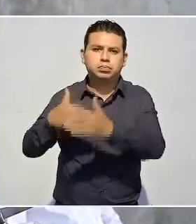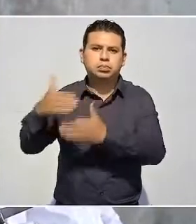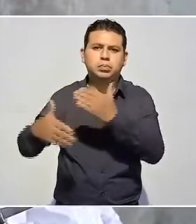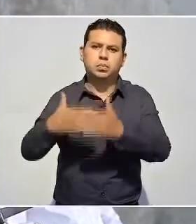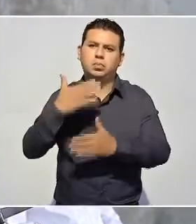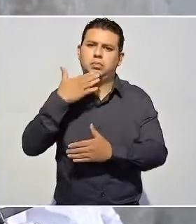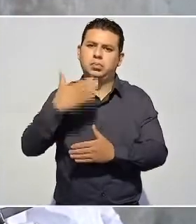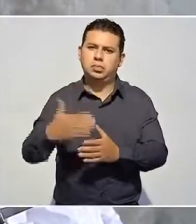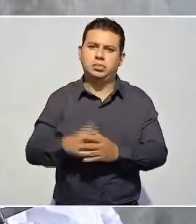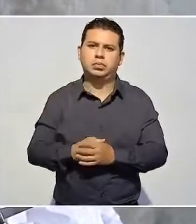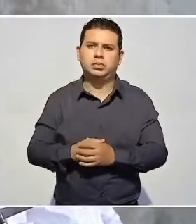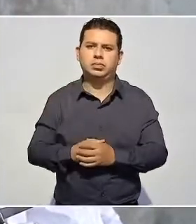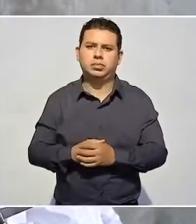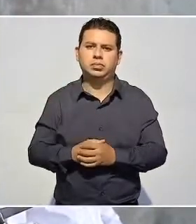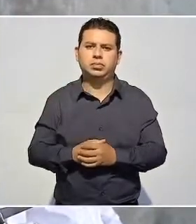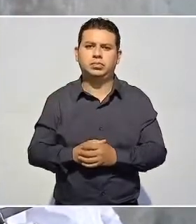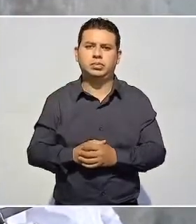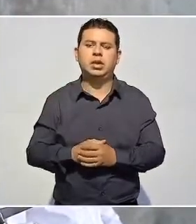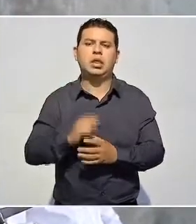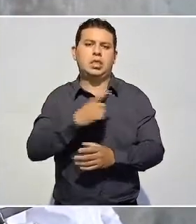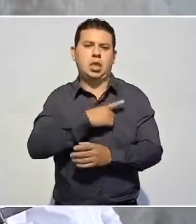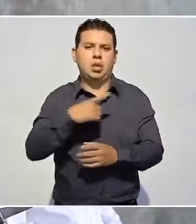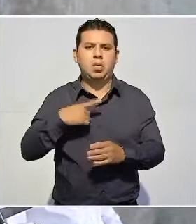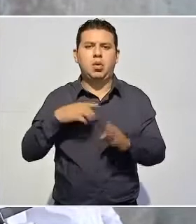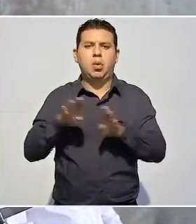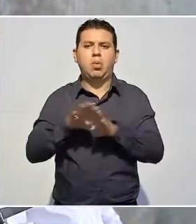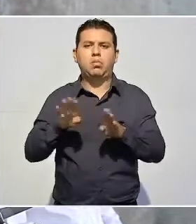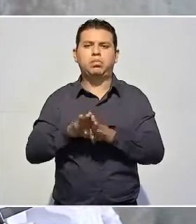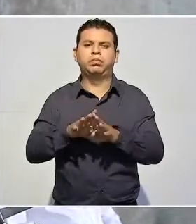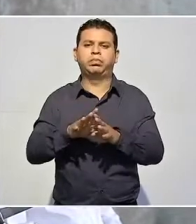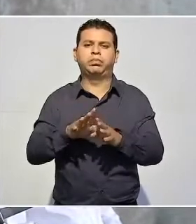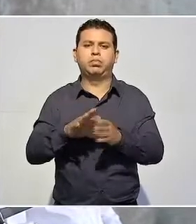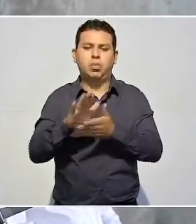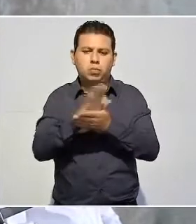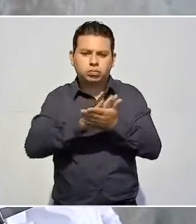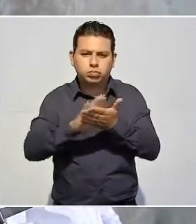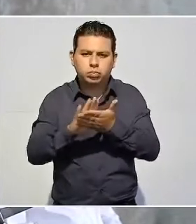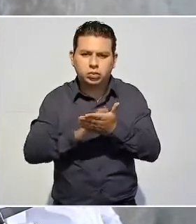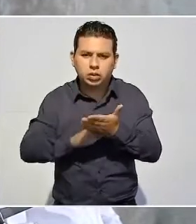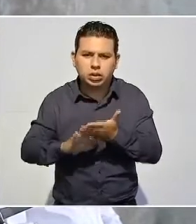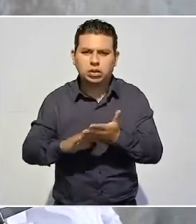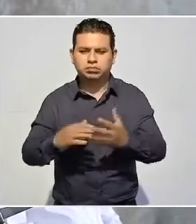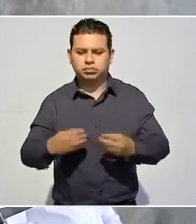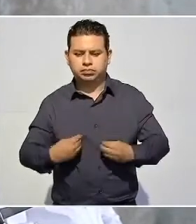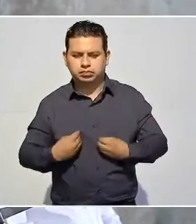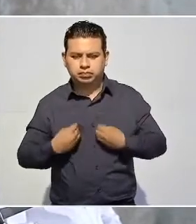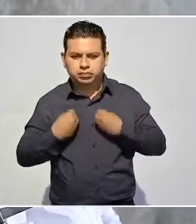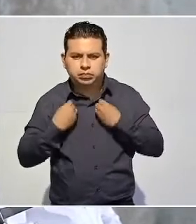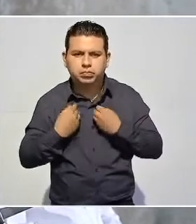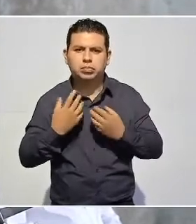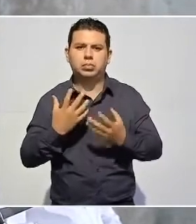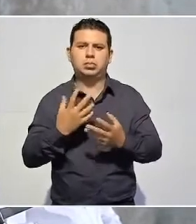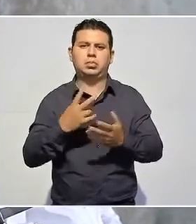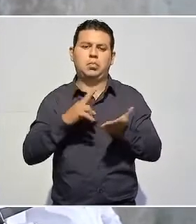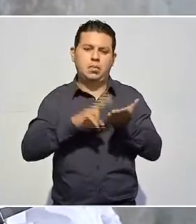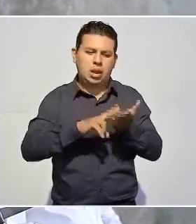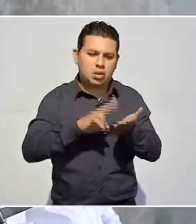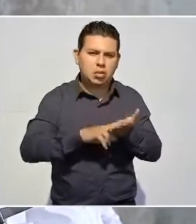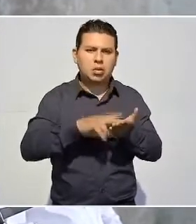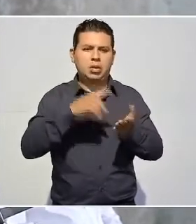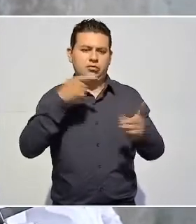caracterizada por la modestia, el patriotismo, los valores de la